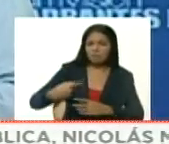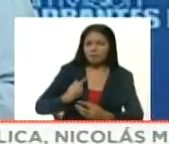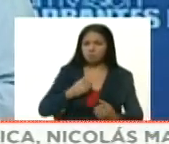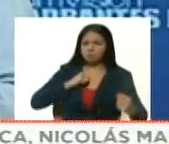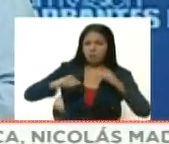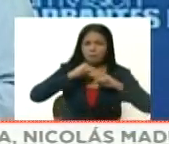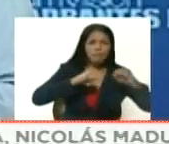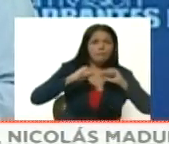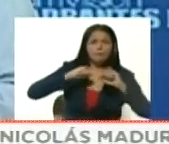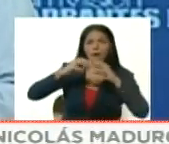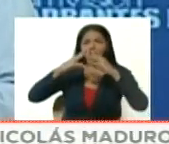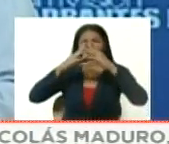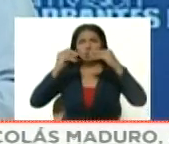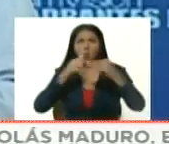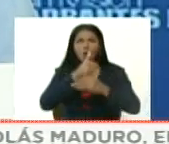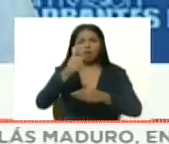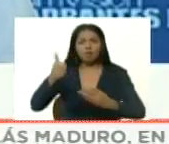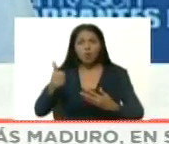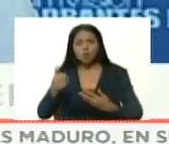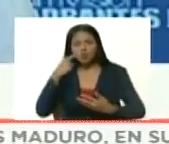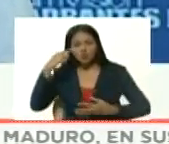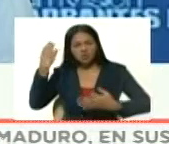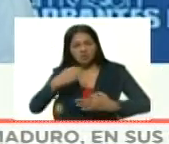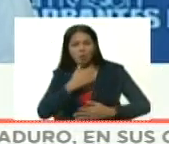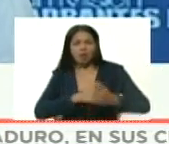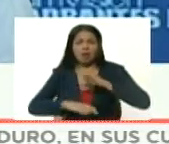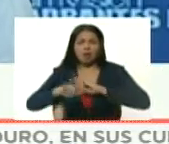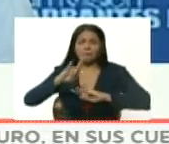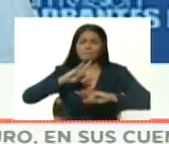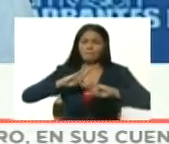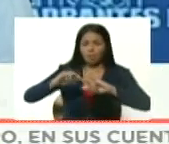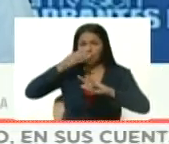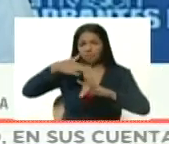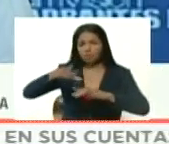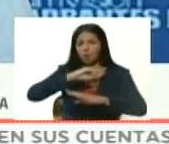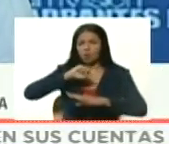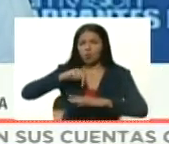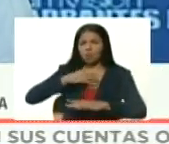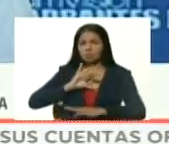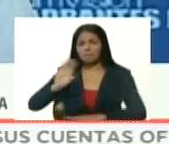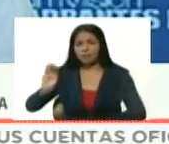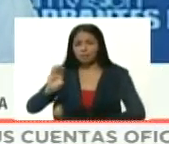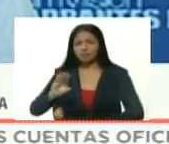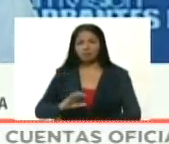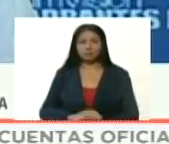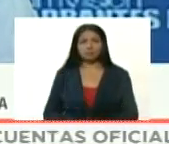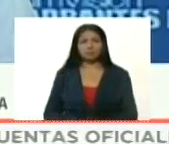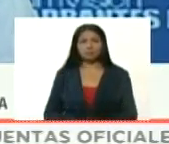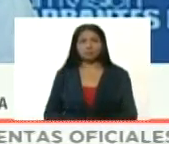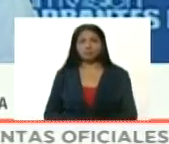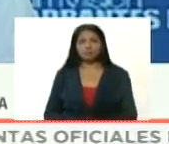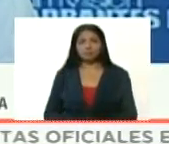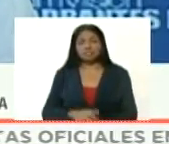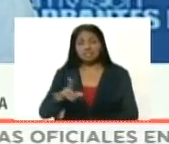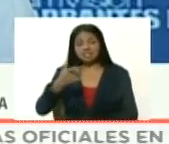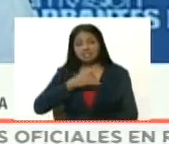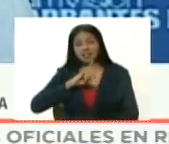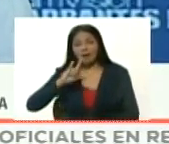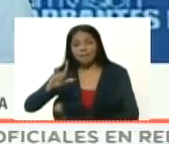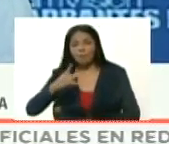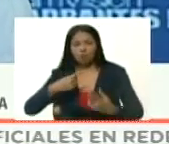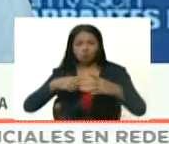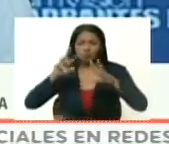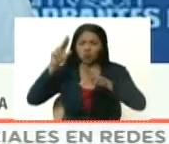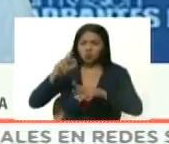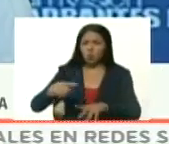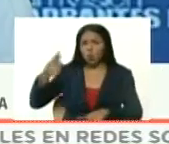mueve a todos. Creo en el amor del pueblo por nuestra patria. Y ese amor todos los días